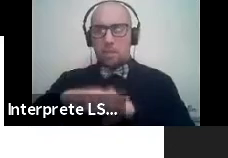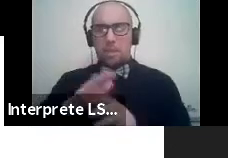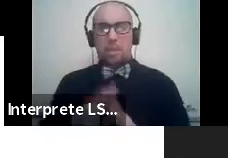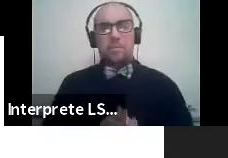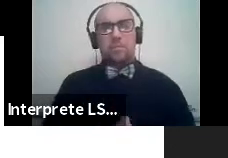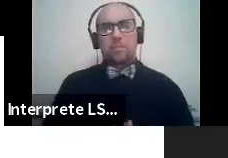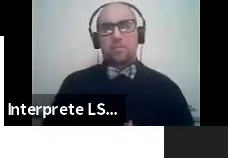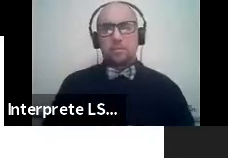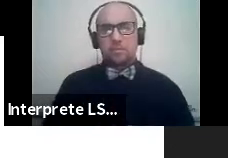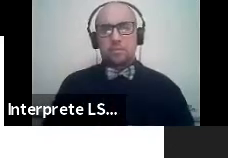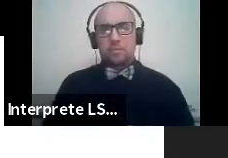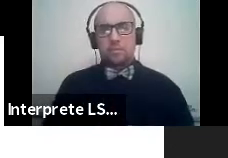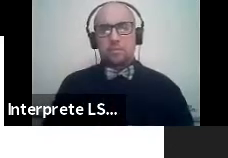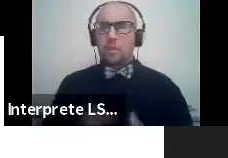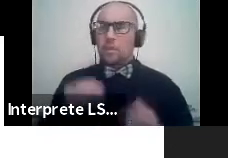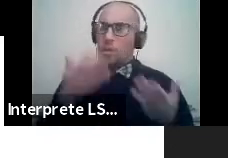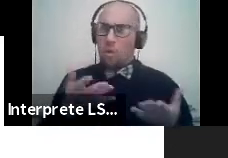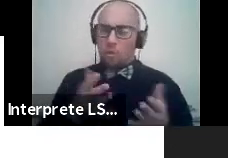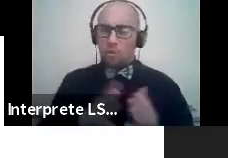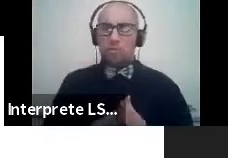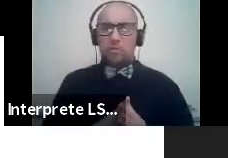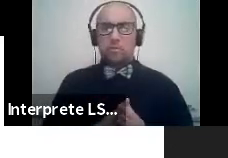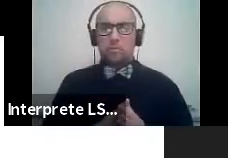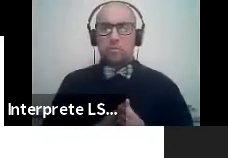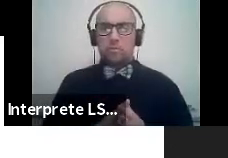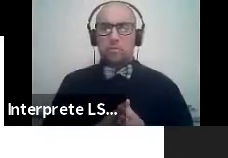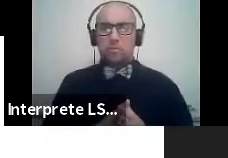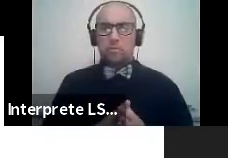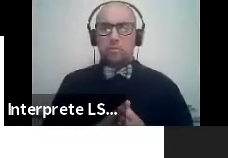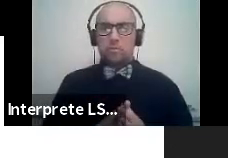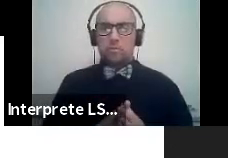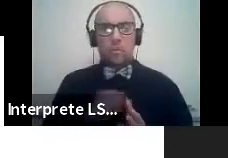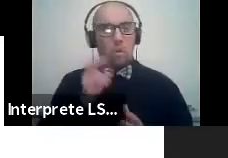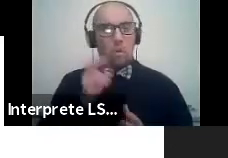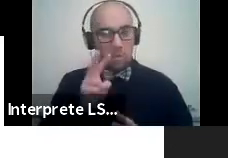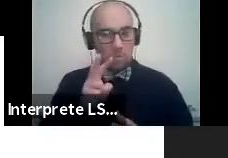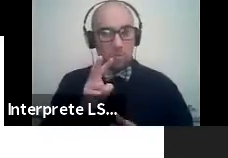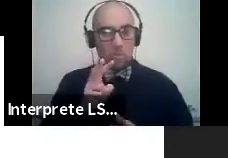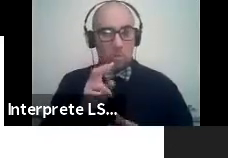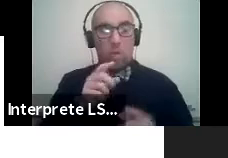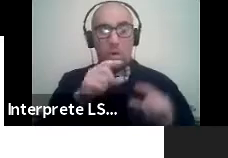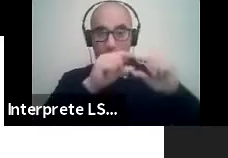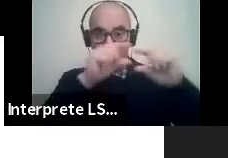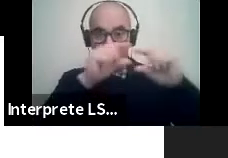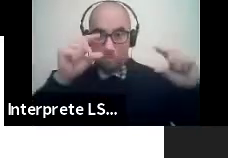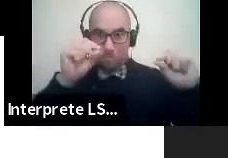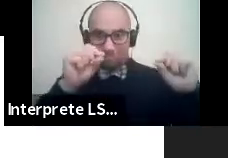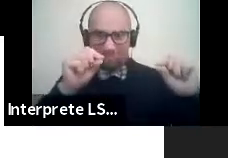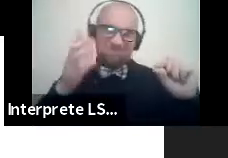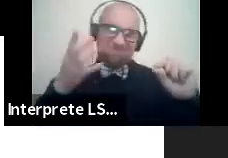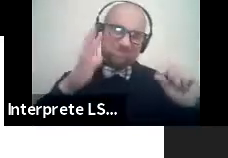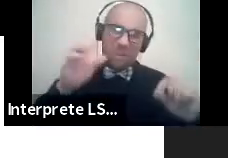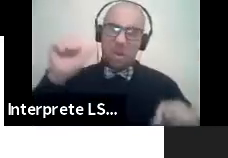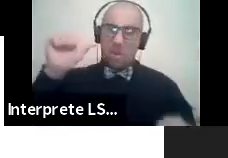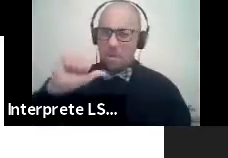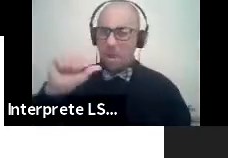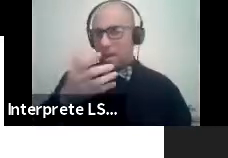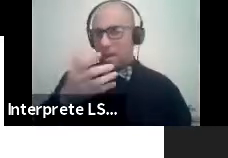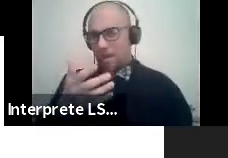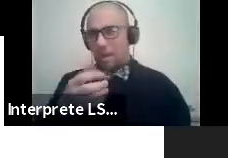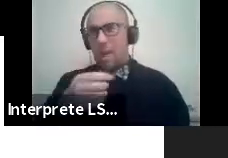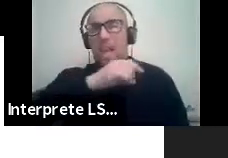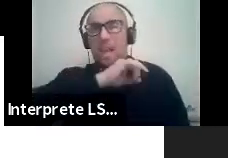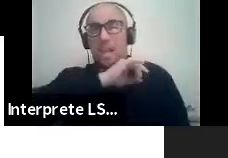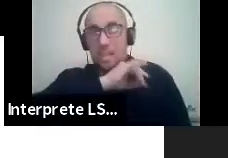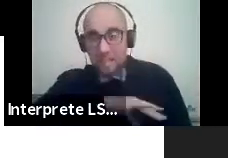Entonces, tal como ya mencionó Ricardo y alguien más, tenemos un lindo título que no es nada bueno, ¿eh? Que somos uno de los países que